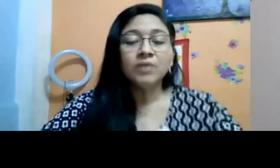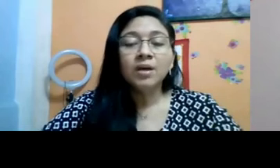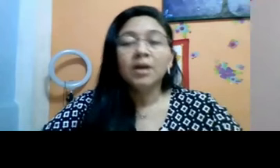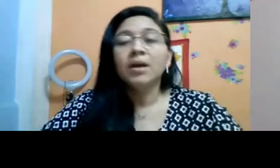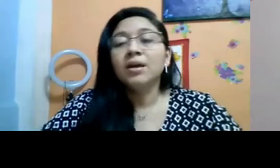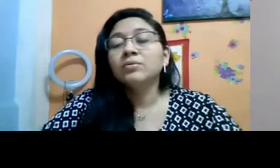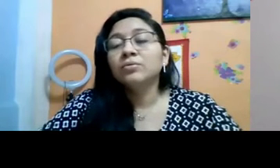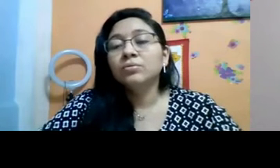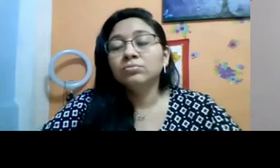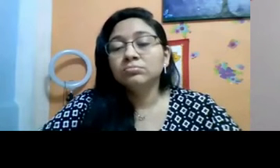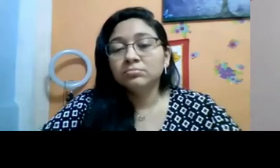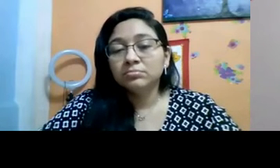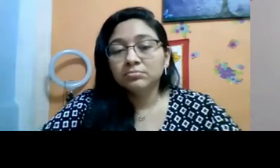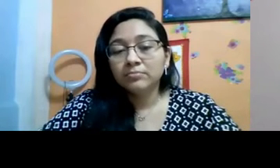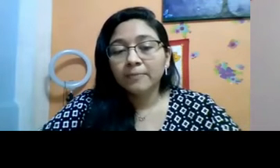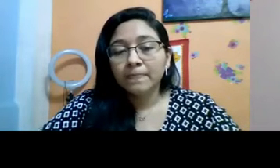encontramos